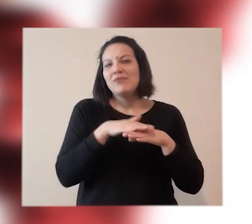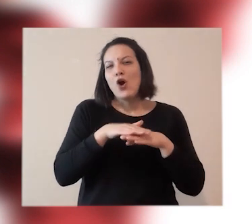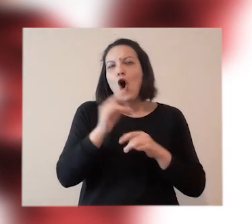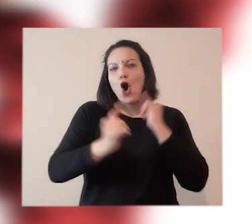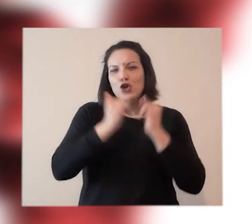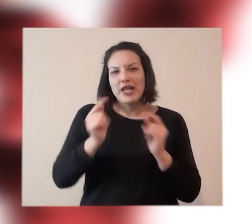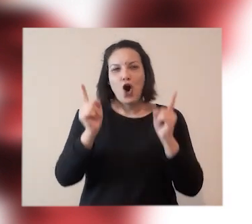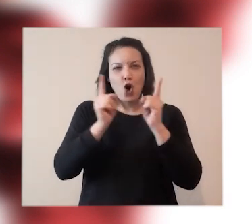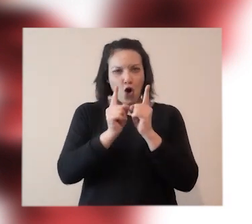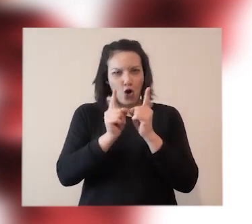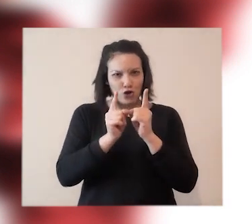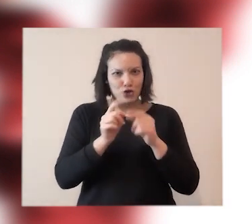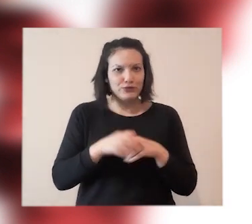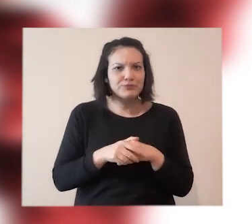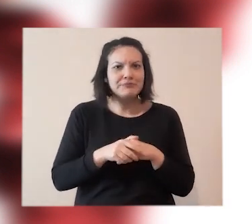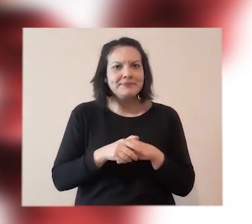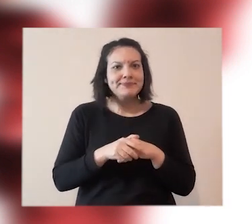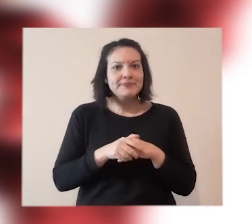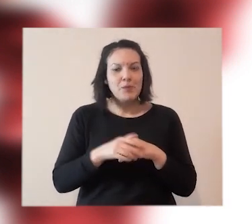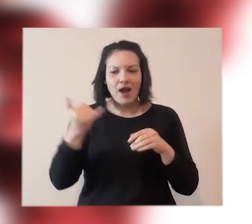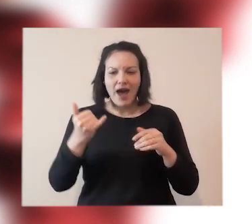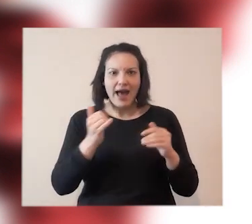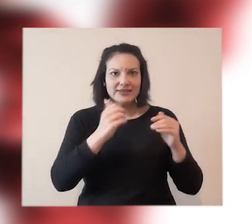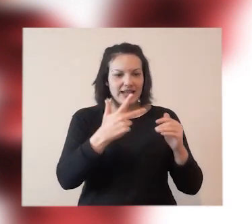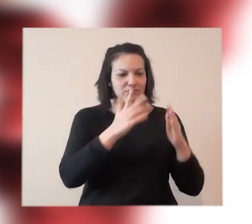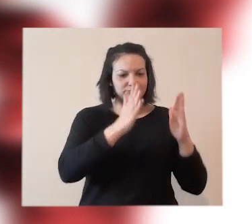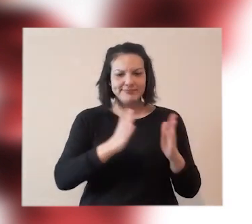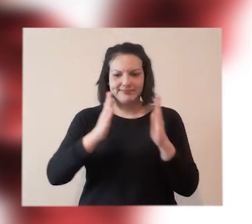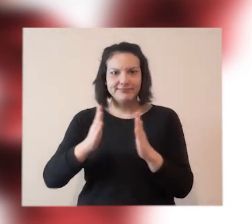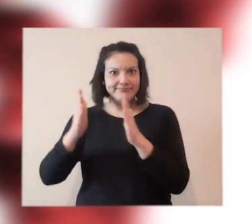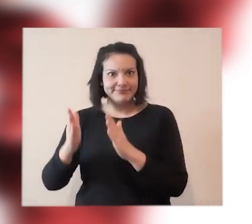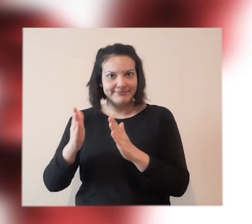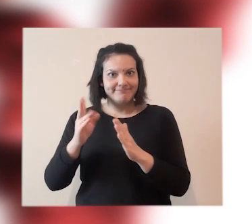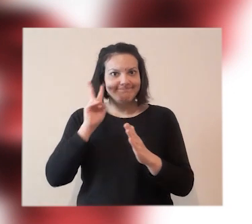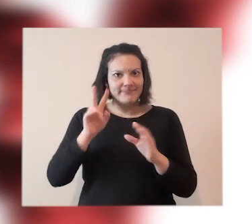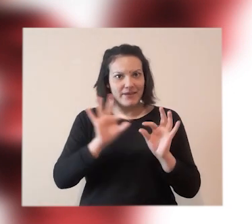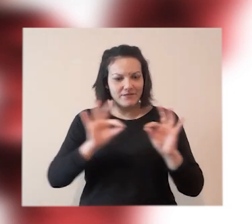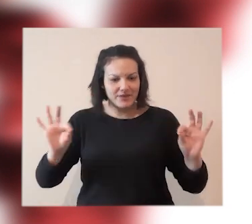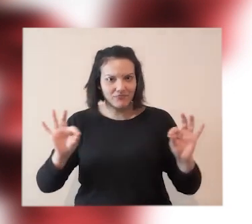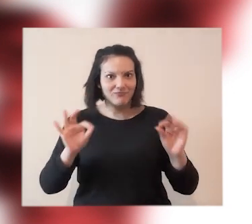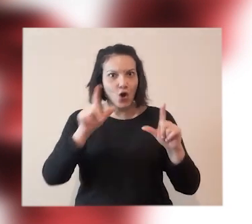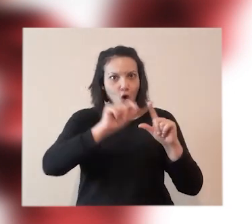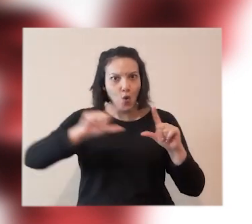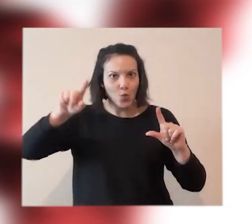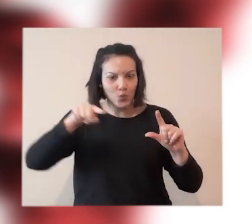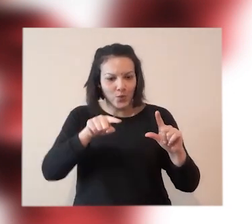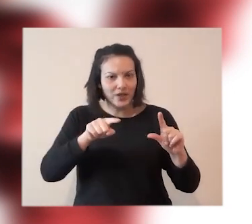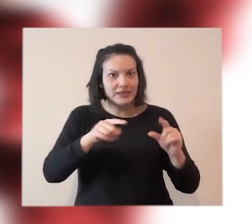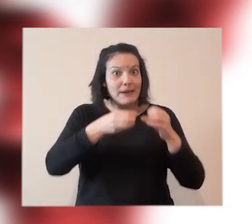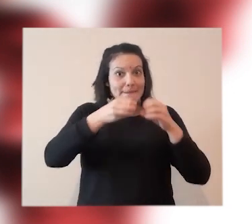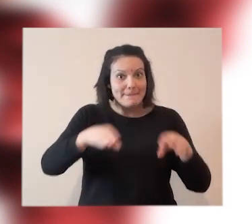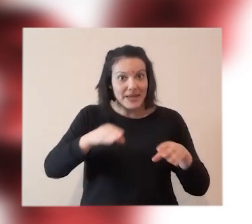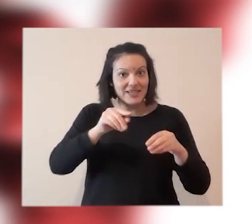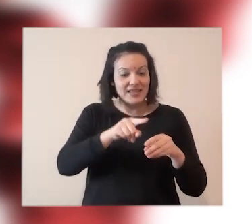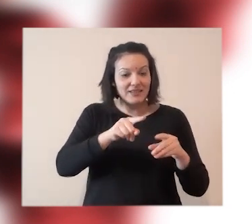se observaría en esos 3 tramos que están marcando las líneas horizontales de esa curva, desde que inicia